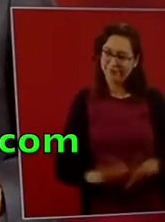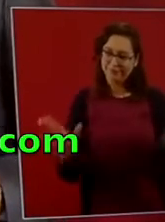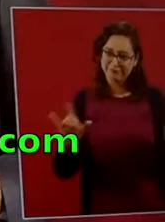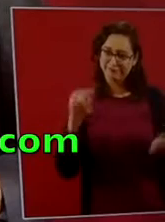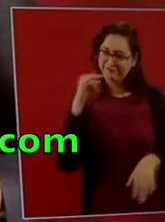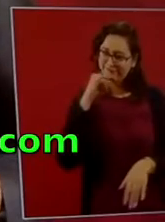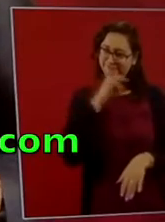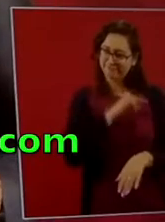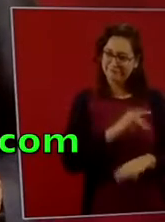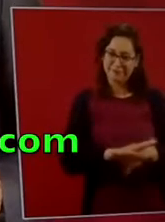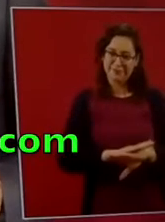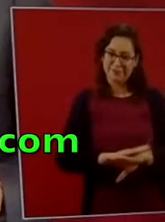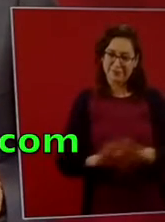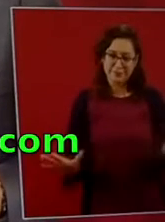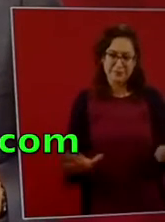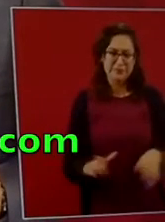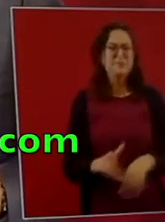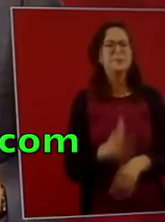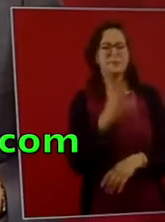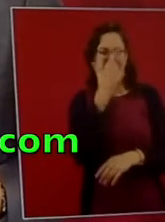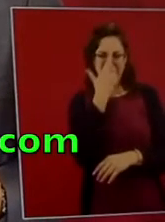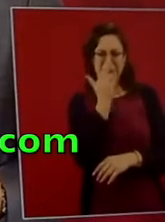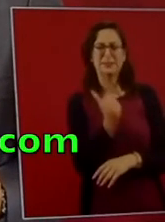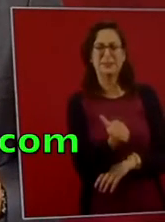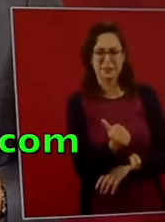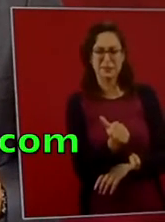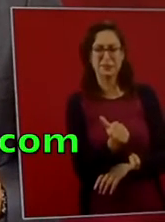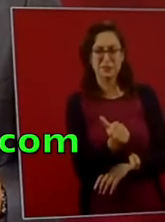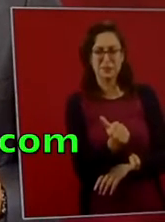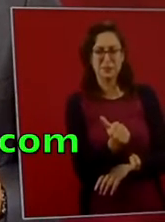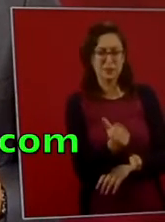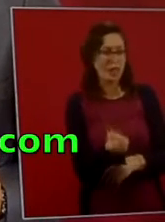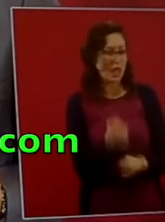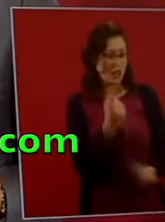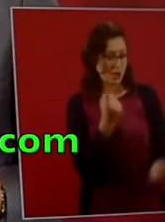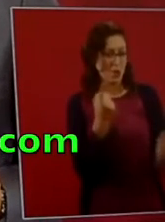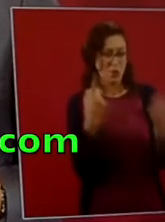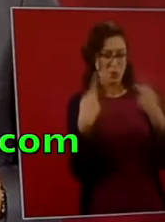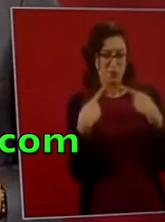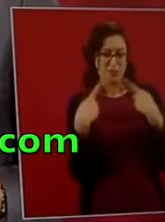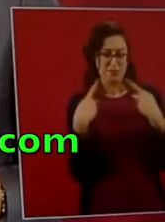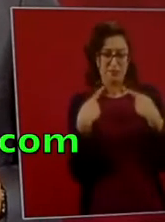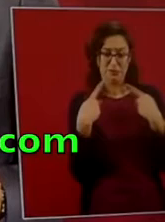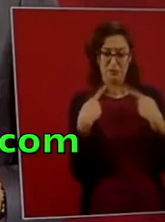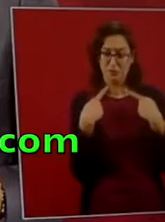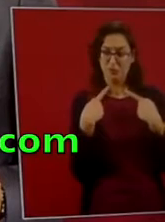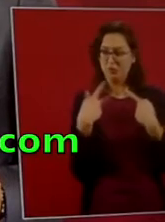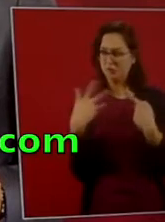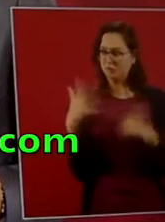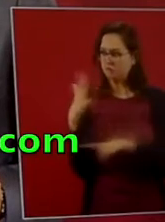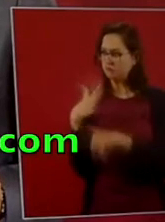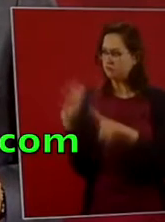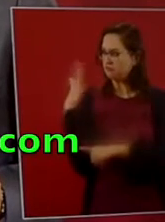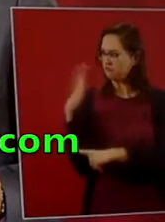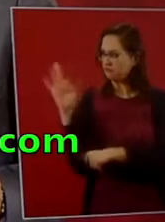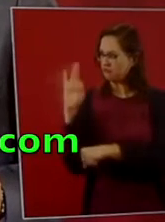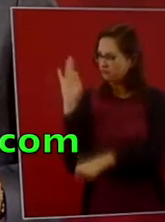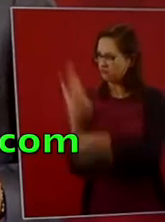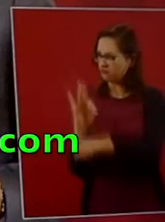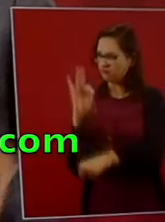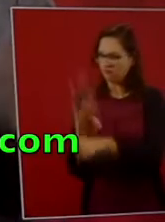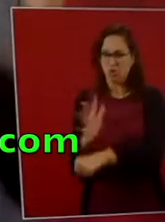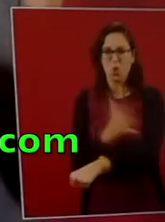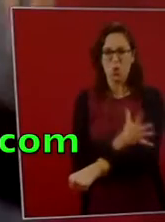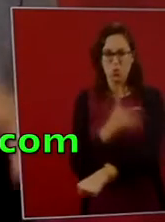Ramiro Hernández Díaz. Sí, solamente quería comentarle que nosotros como Guantura venimos trabajando a la mano, todos de